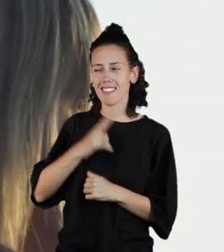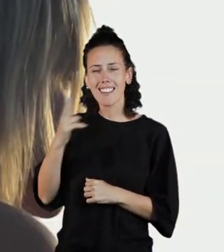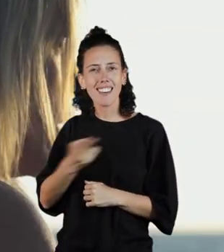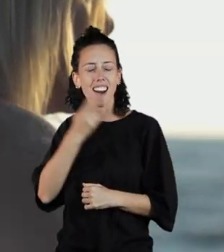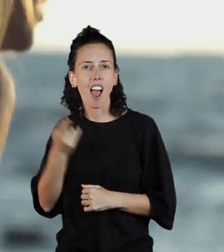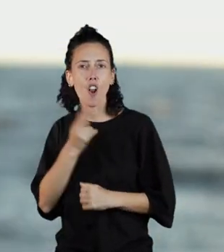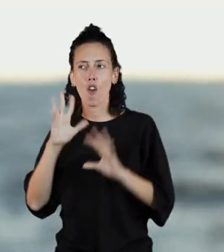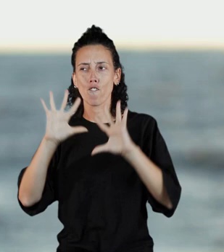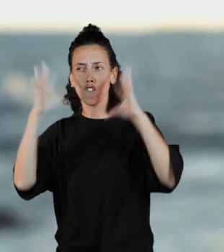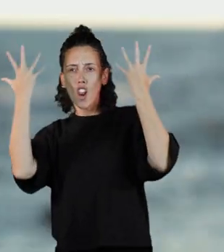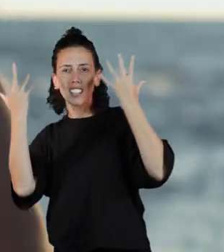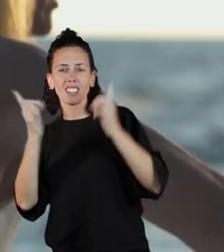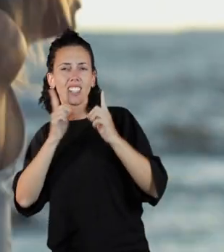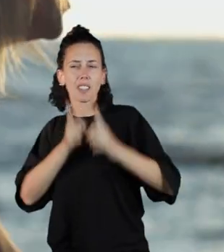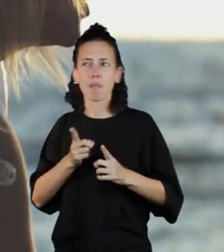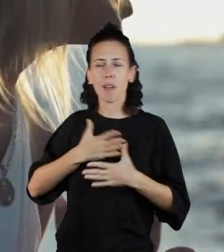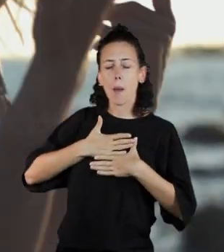Y es raro eso.